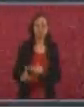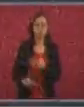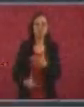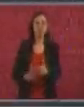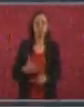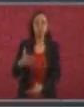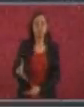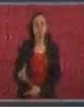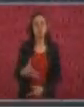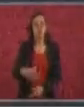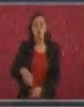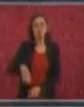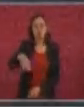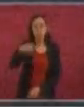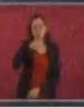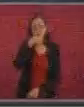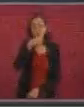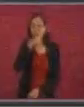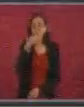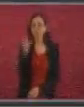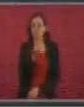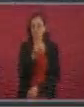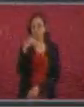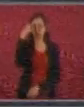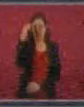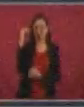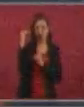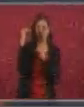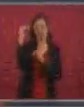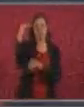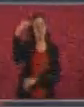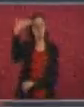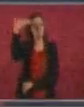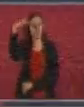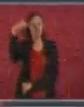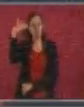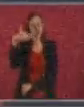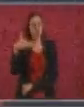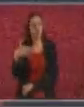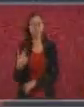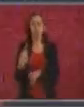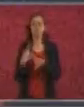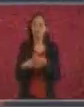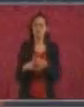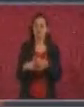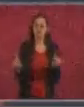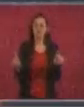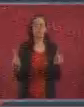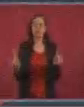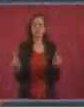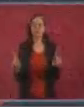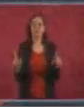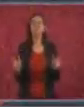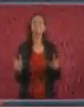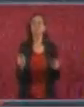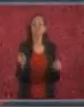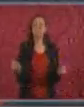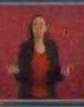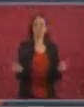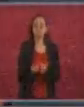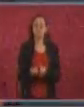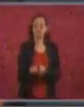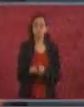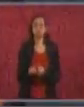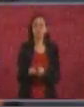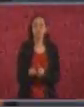garantizara la tranquila retirada que un propio a los políticos y gobernantes tradicionales del Partido